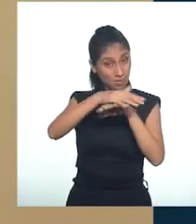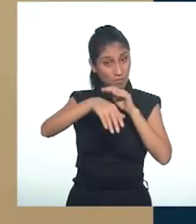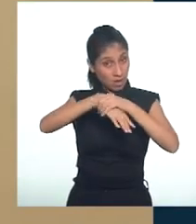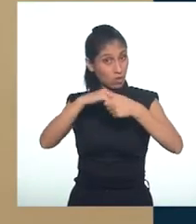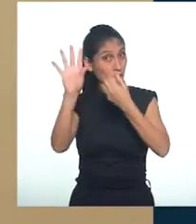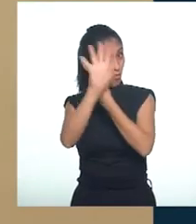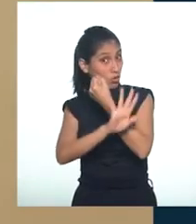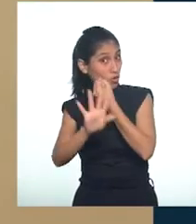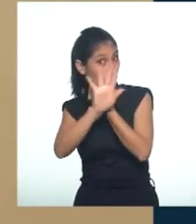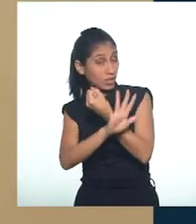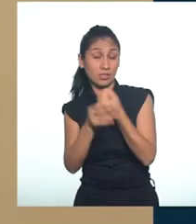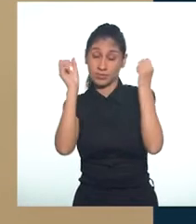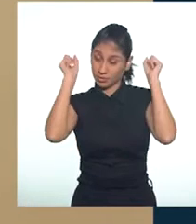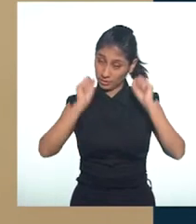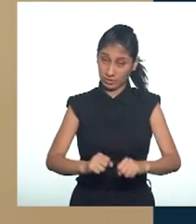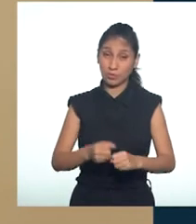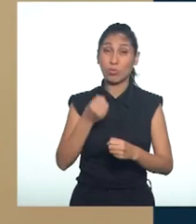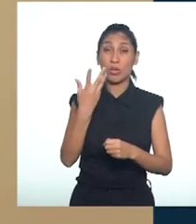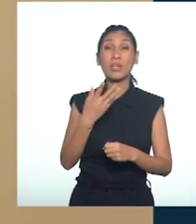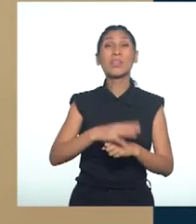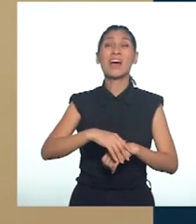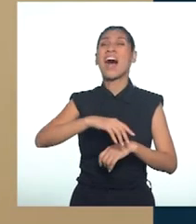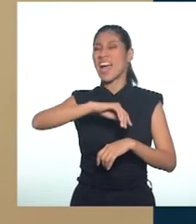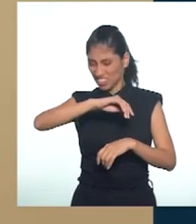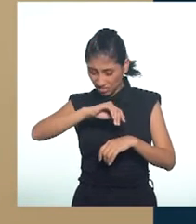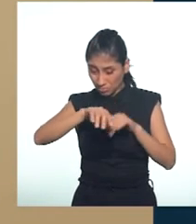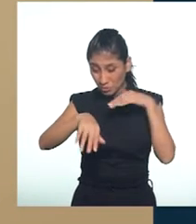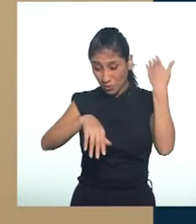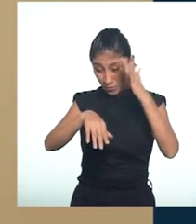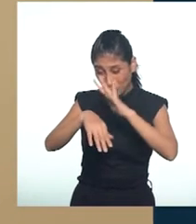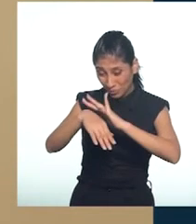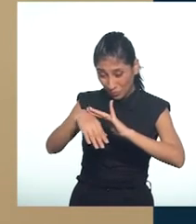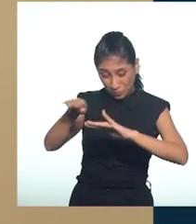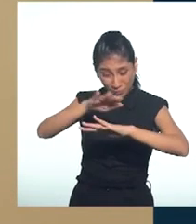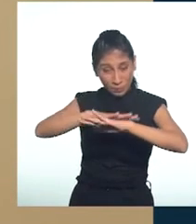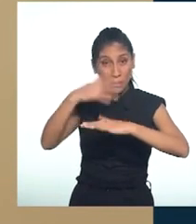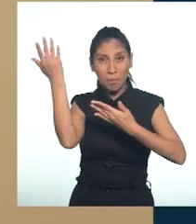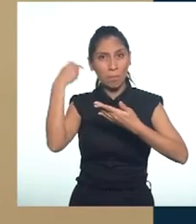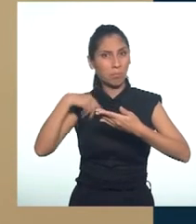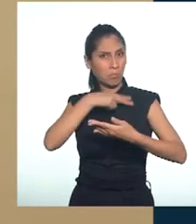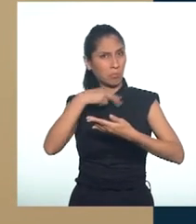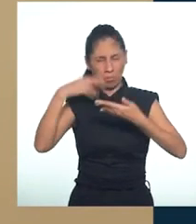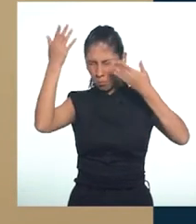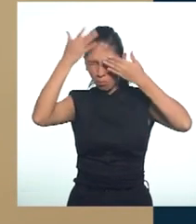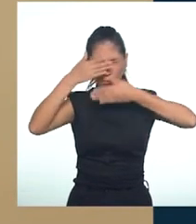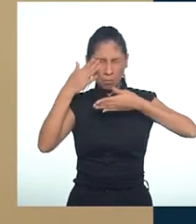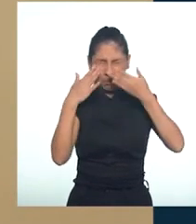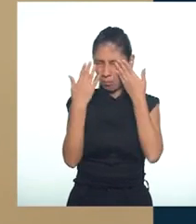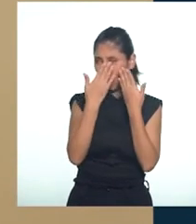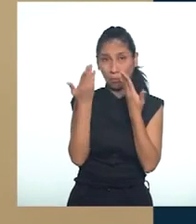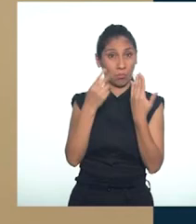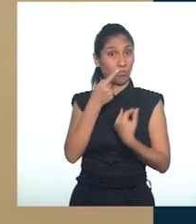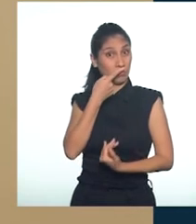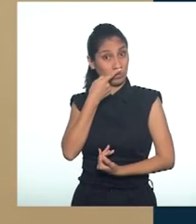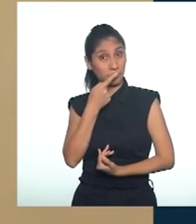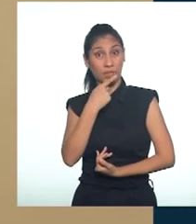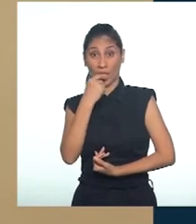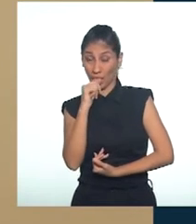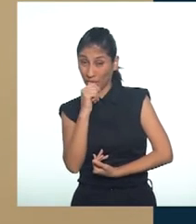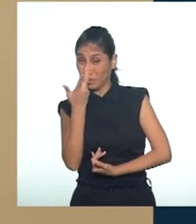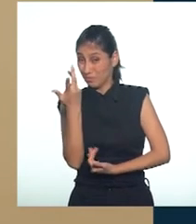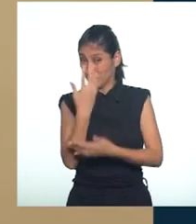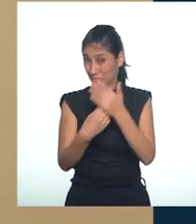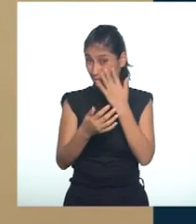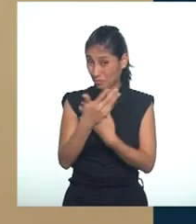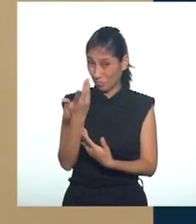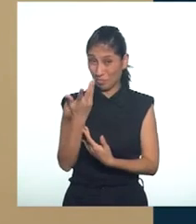manos. Sí, porque después el virus ingresa a nuestro organismo cuando nos tocamos los ojos, la nariz y la